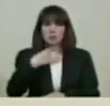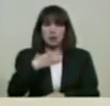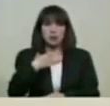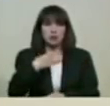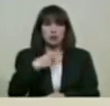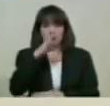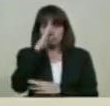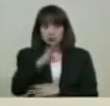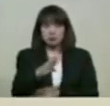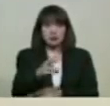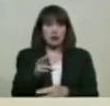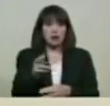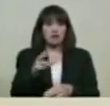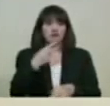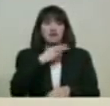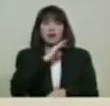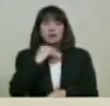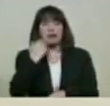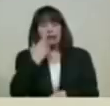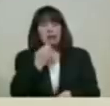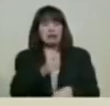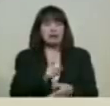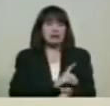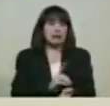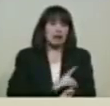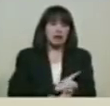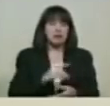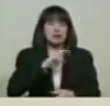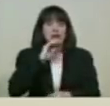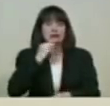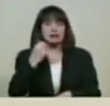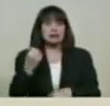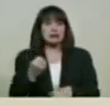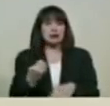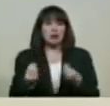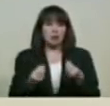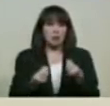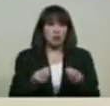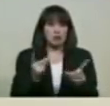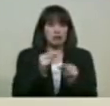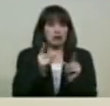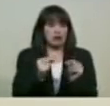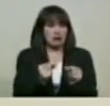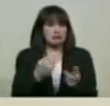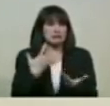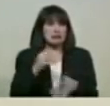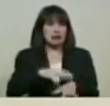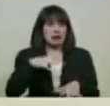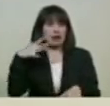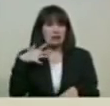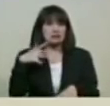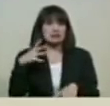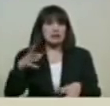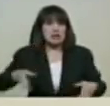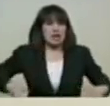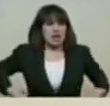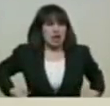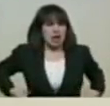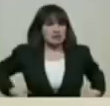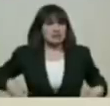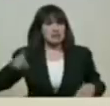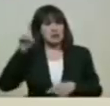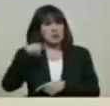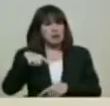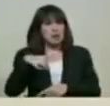dirigidos a enfermedades crónicas, de alto costo, medicamentos oncológicos para la hemodiálisis también,